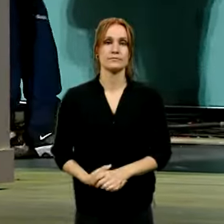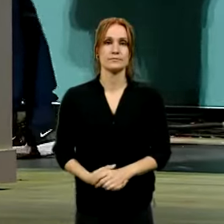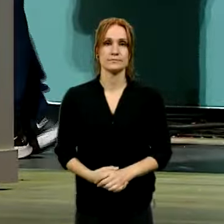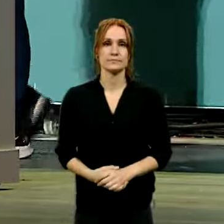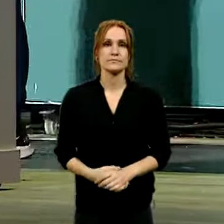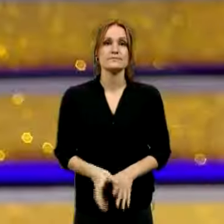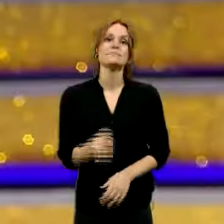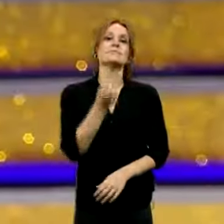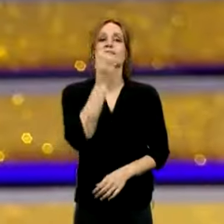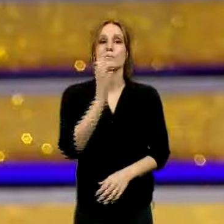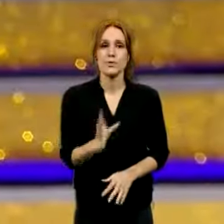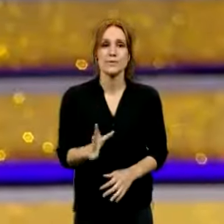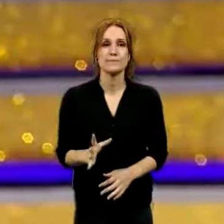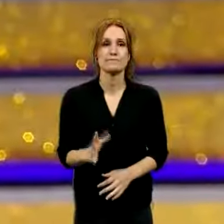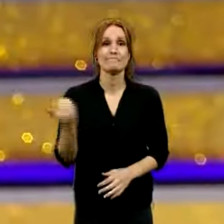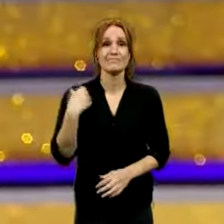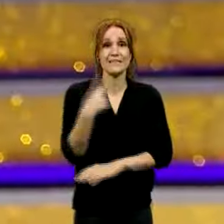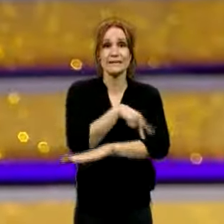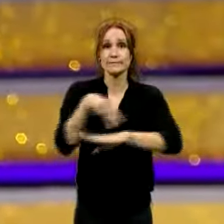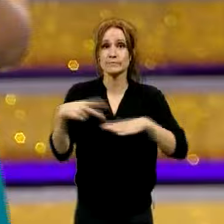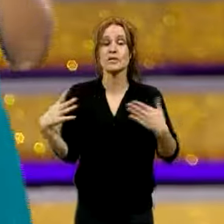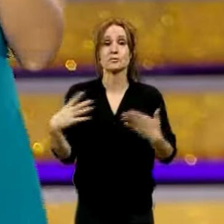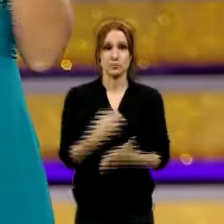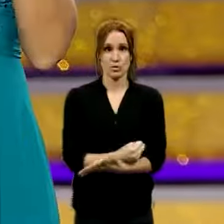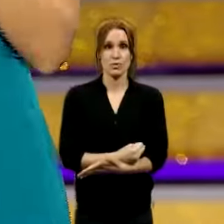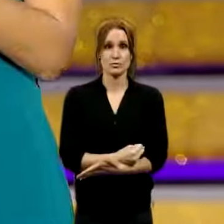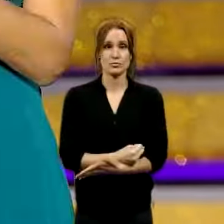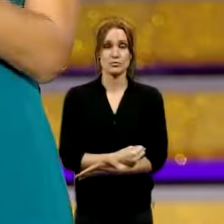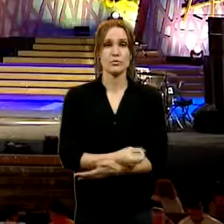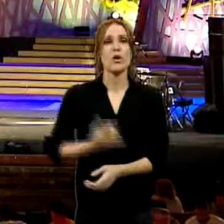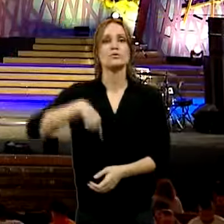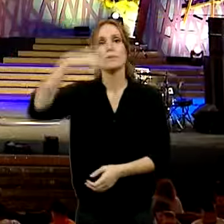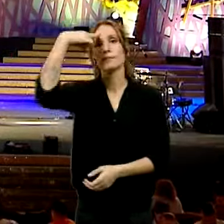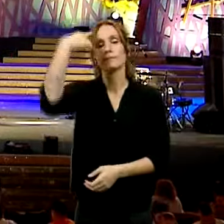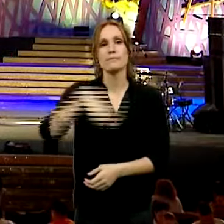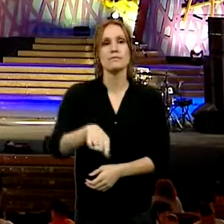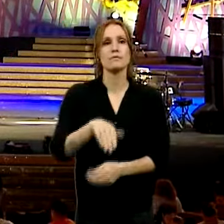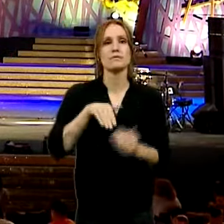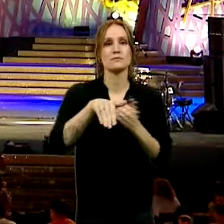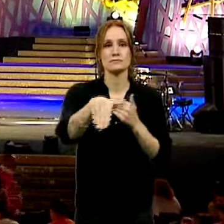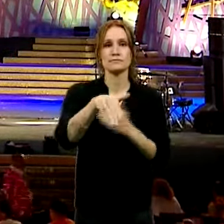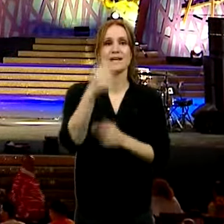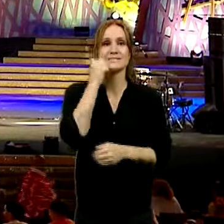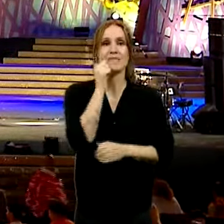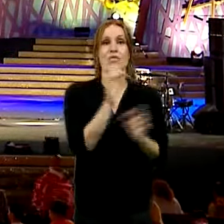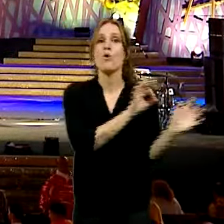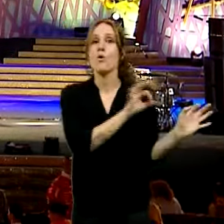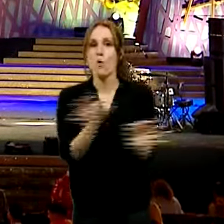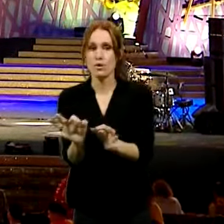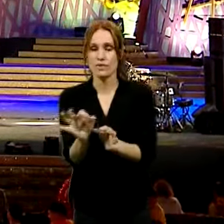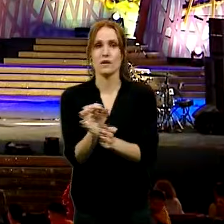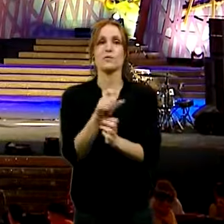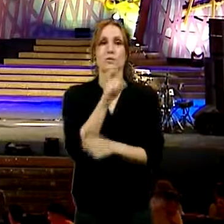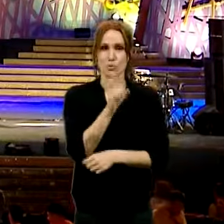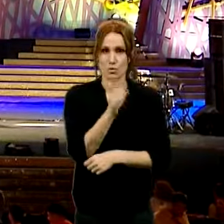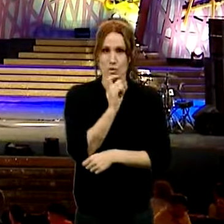Y bueno, vamos a ver si sube. Desde que estén todos los representantes en el escenario, vamos a conocer el orden de participación este sábado, eso día es. 3,